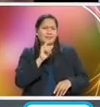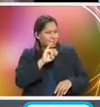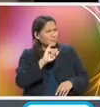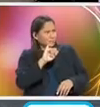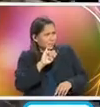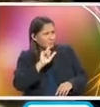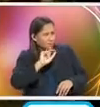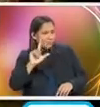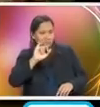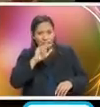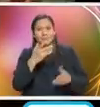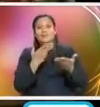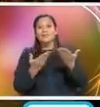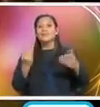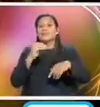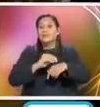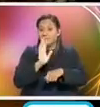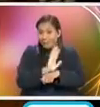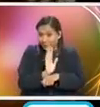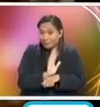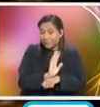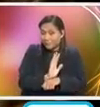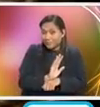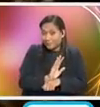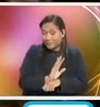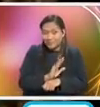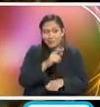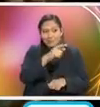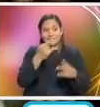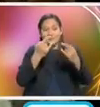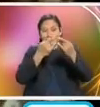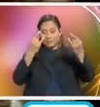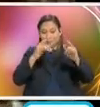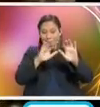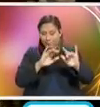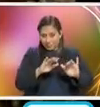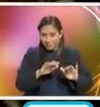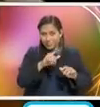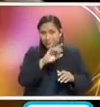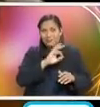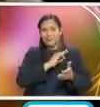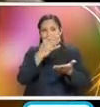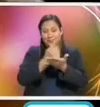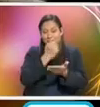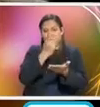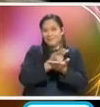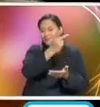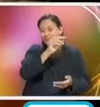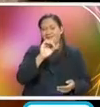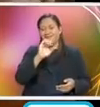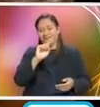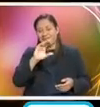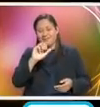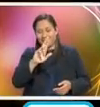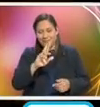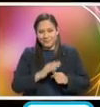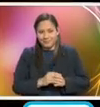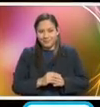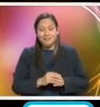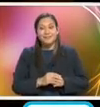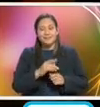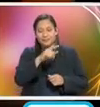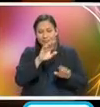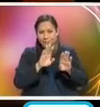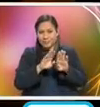esta le hicieron hasta película. Claro. Una película muy profunda, un guión que podría ganar el Oscar, no. Pero que todos vimos en algún momento y